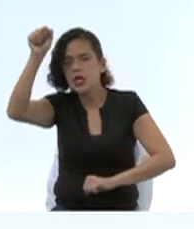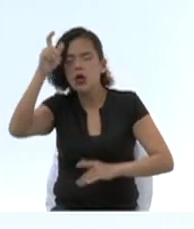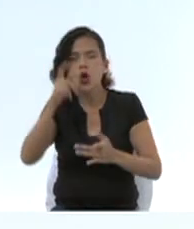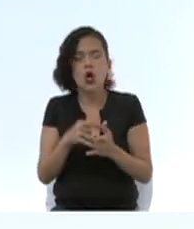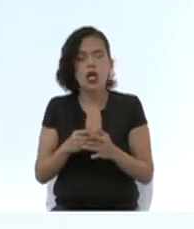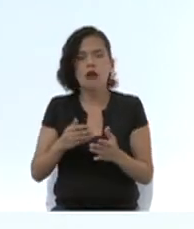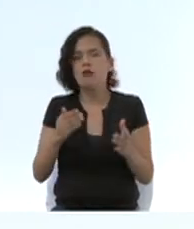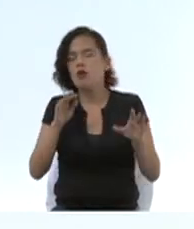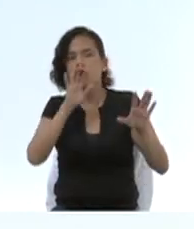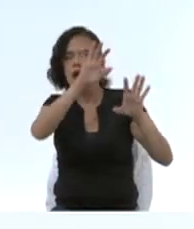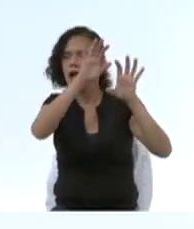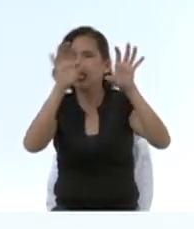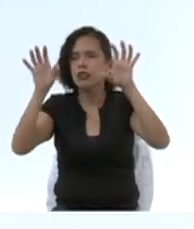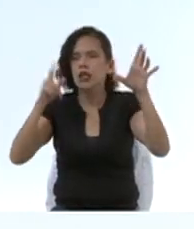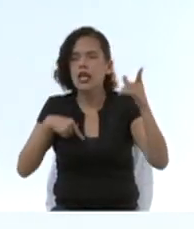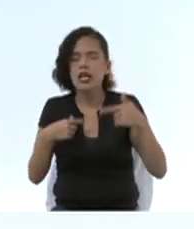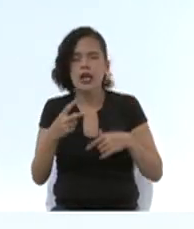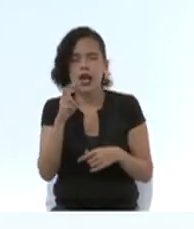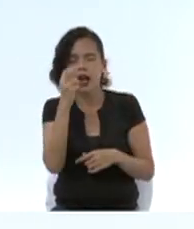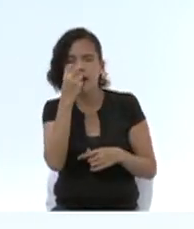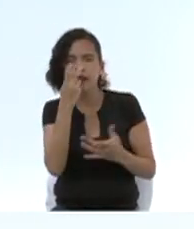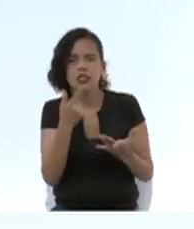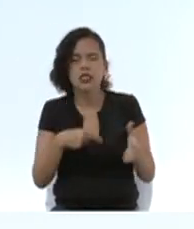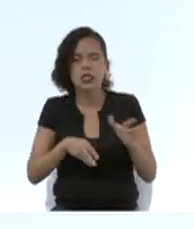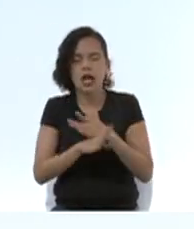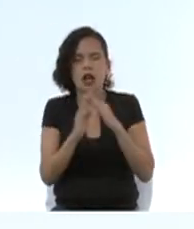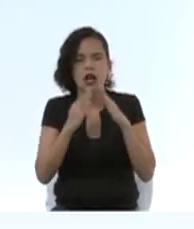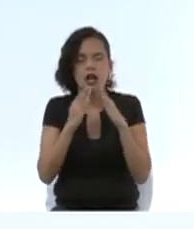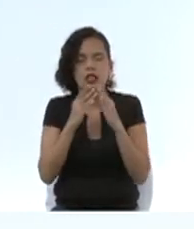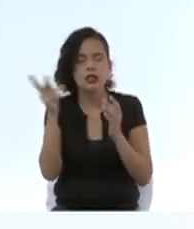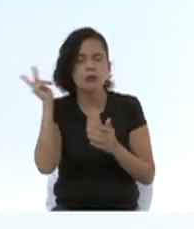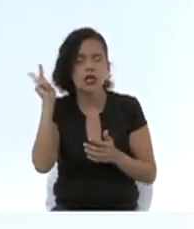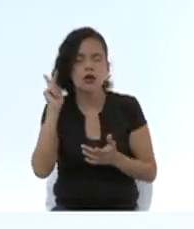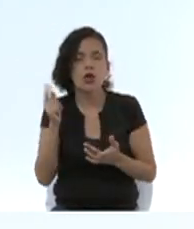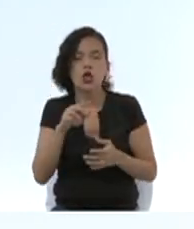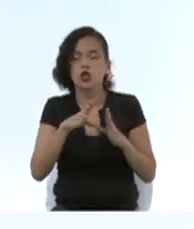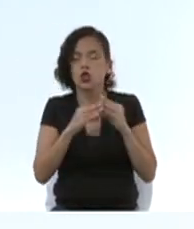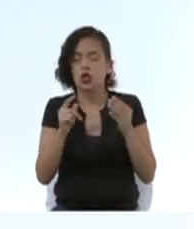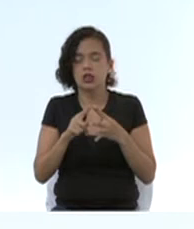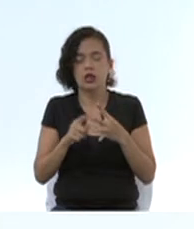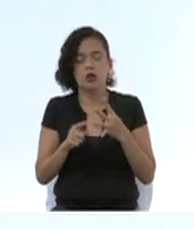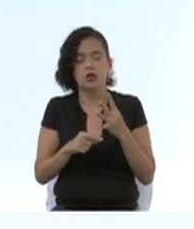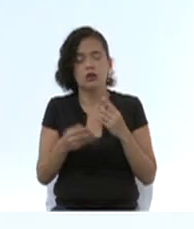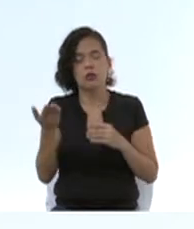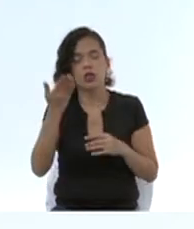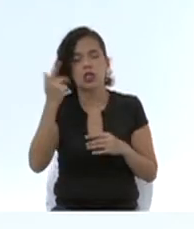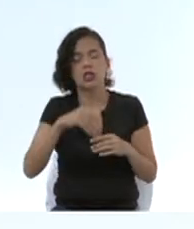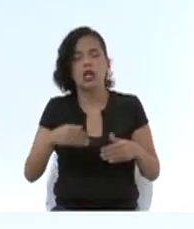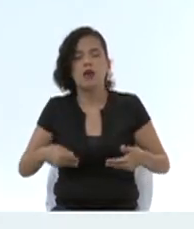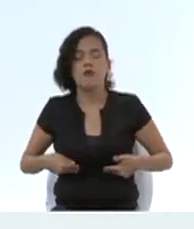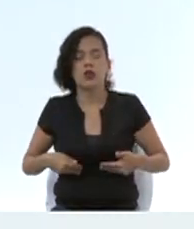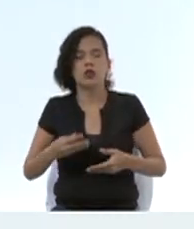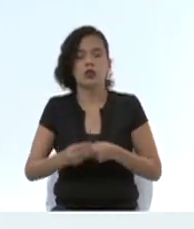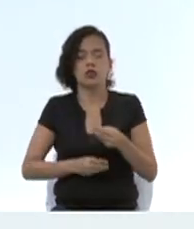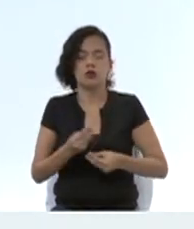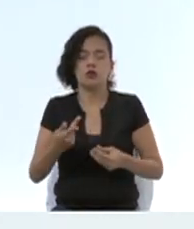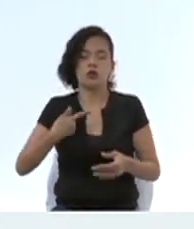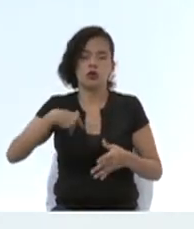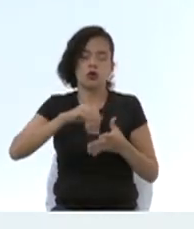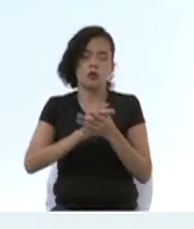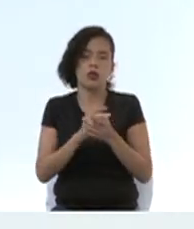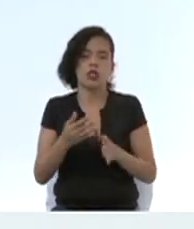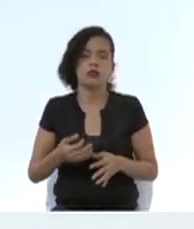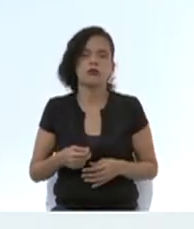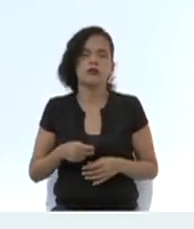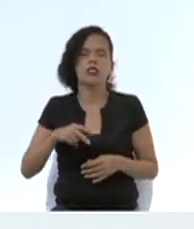la cartelera, las visitas pedagógicas, todo eso súper significativo, el esfuerzo que hicieron nuestros compañeros. Definitivamente